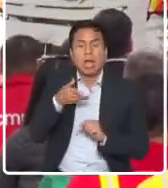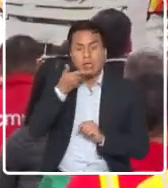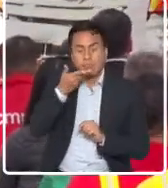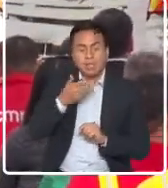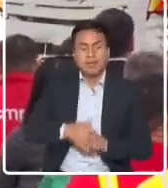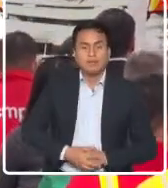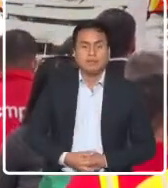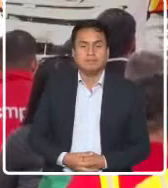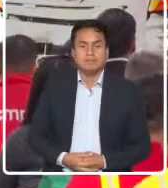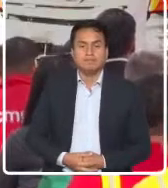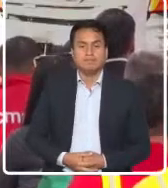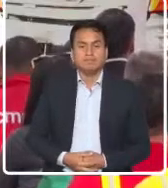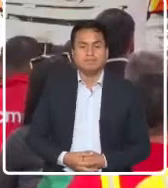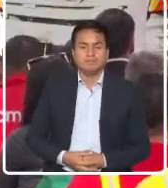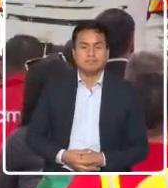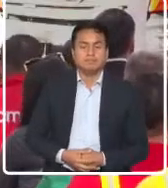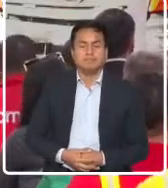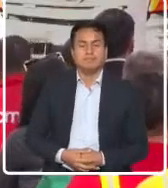palabra.